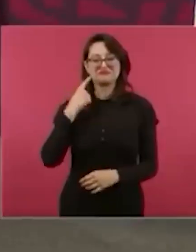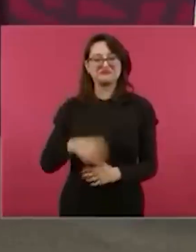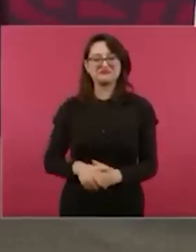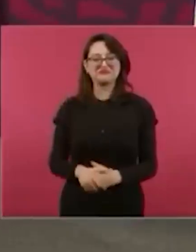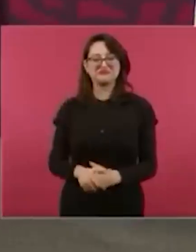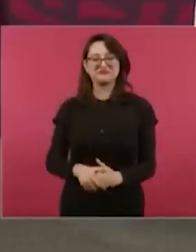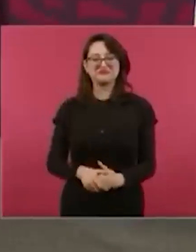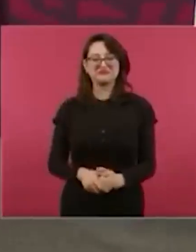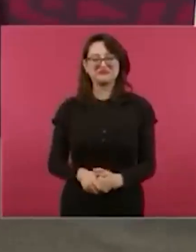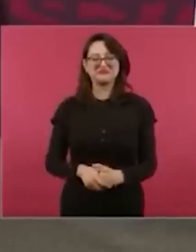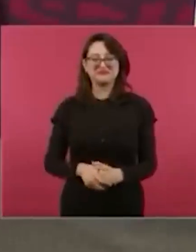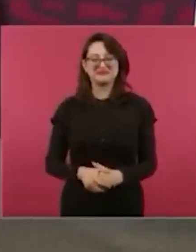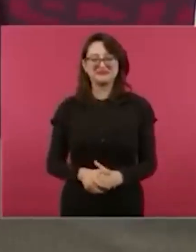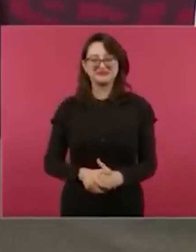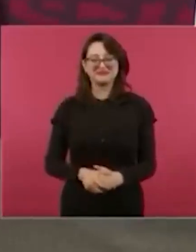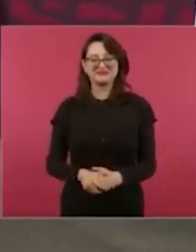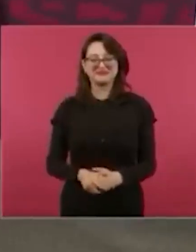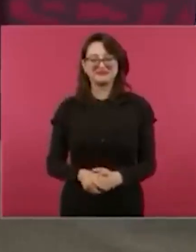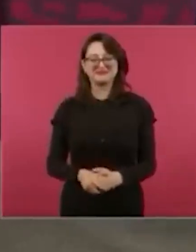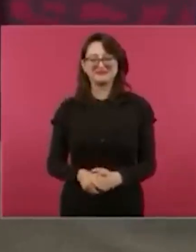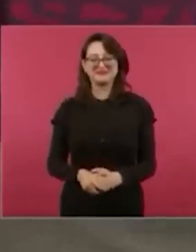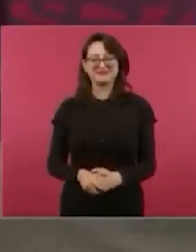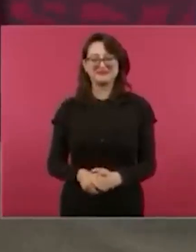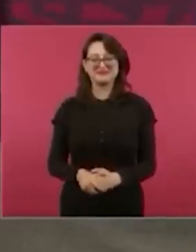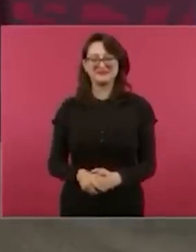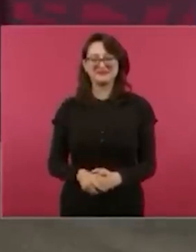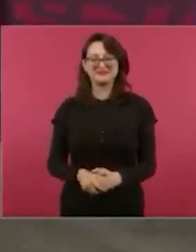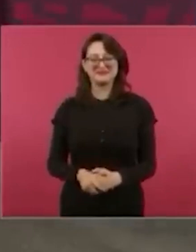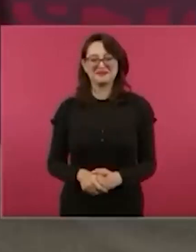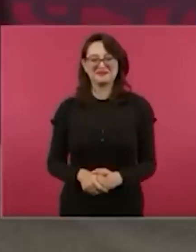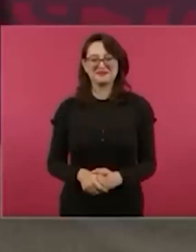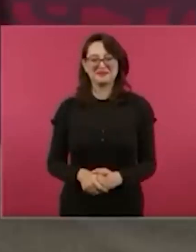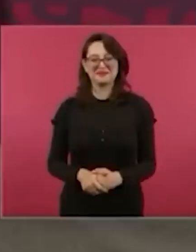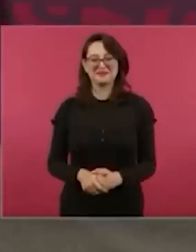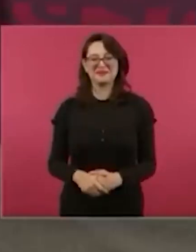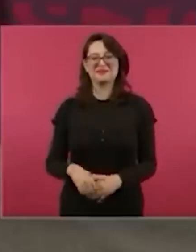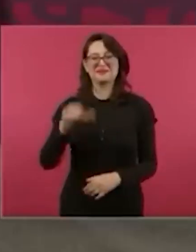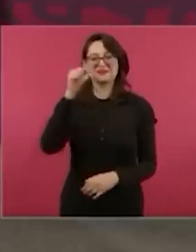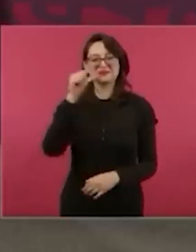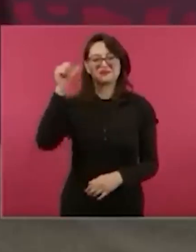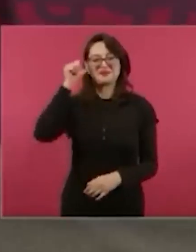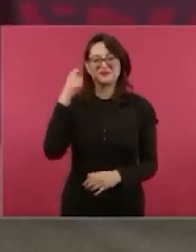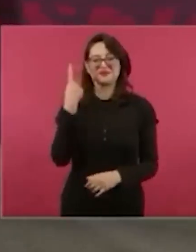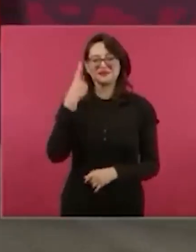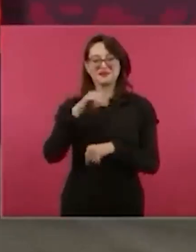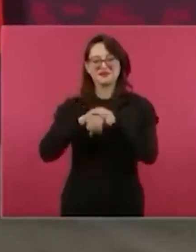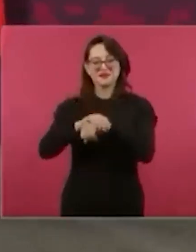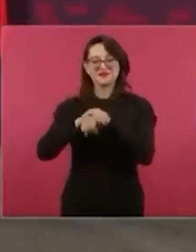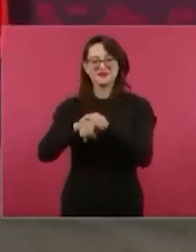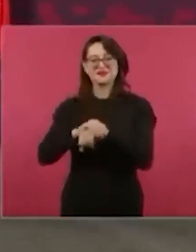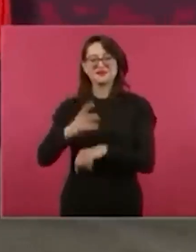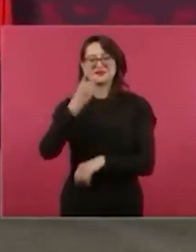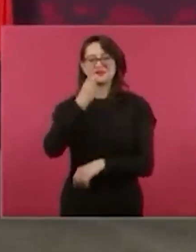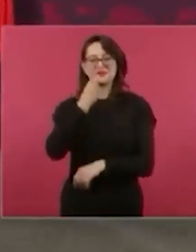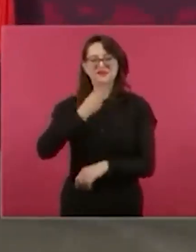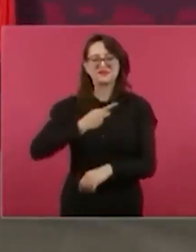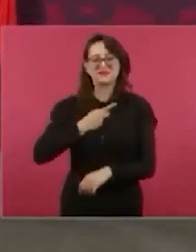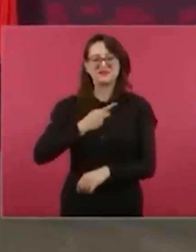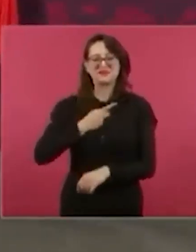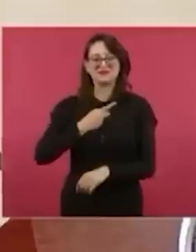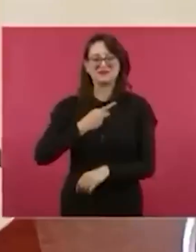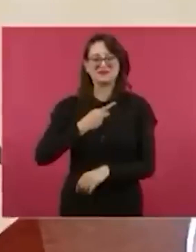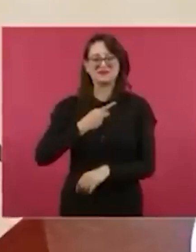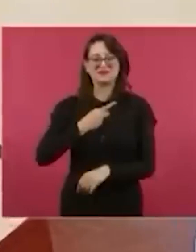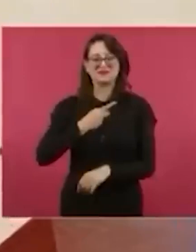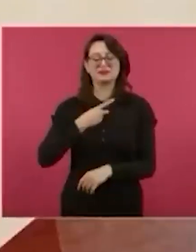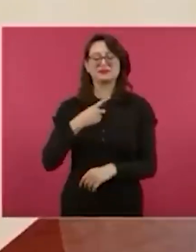presidencial contra el Poder Judicial, al señalar que se trata de un tribunal de la Inquisición. Advierten que esta reforma es una presión e